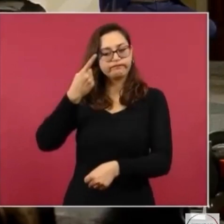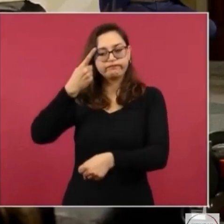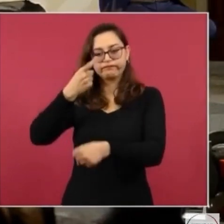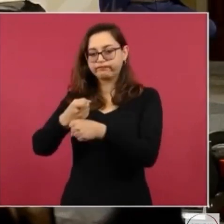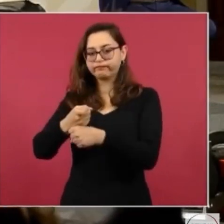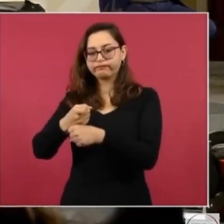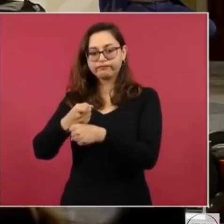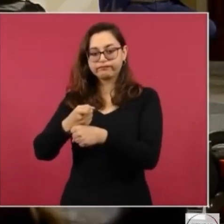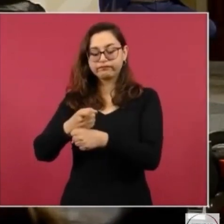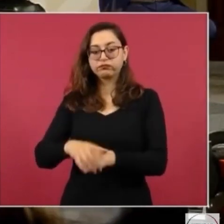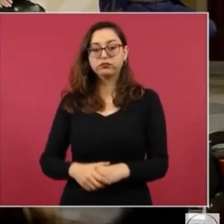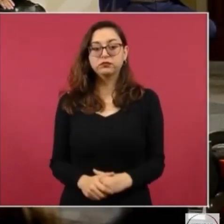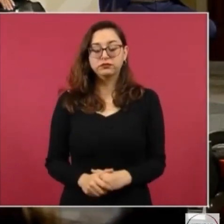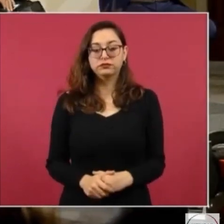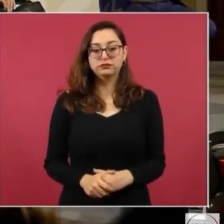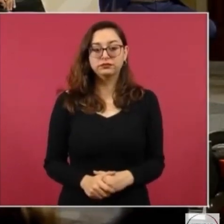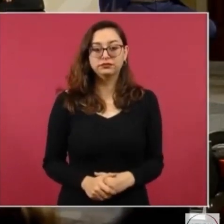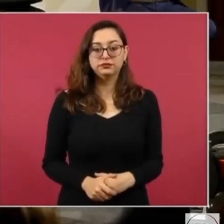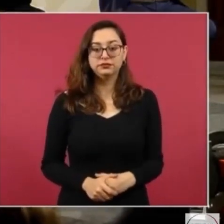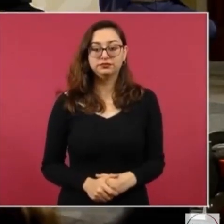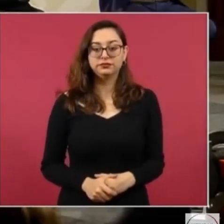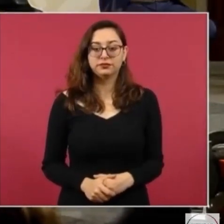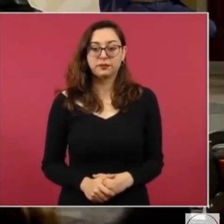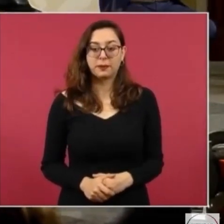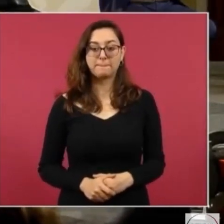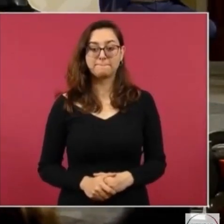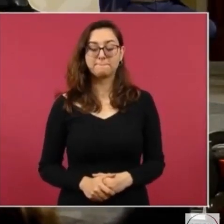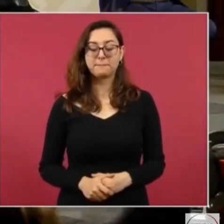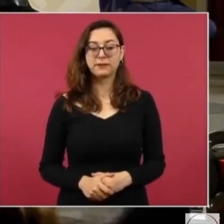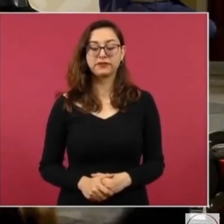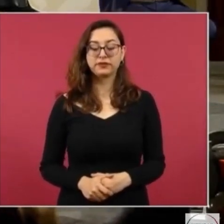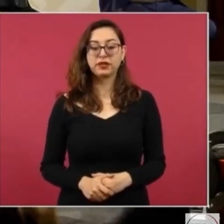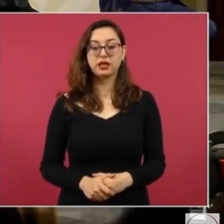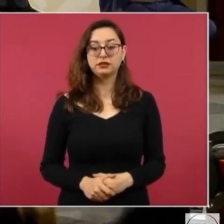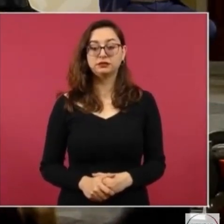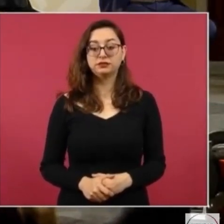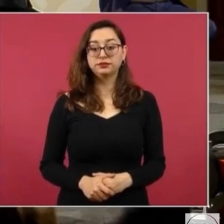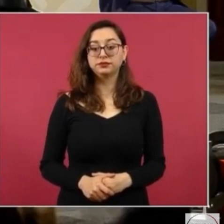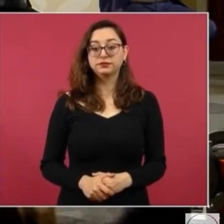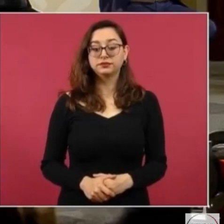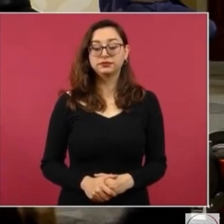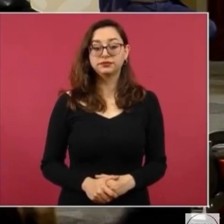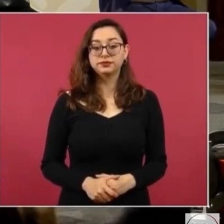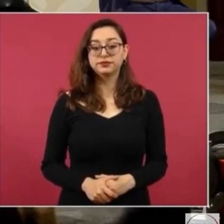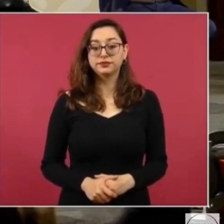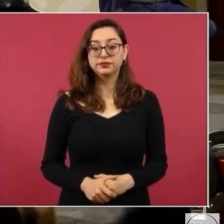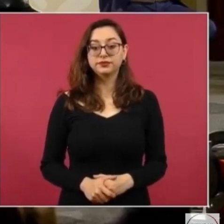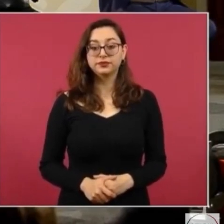Sí hay músicos que hacen composiciones